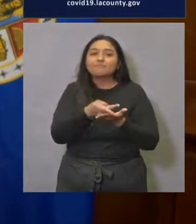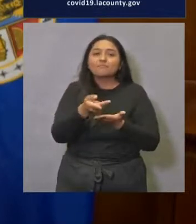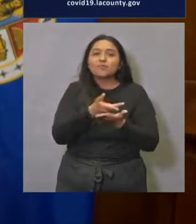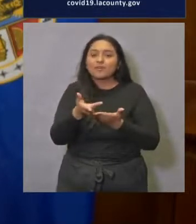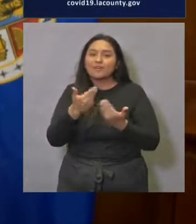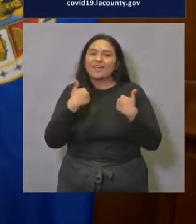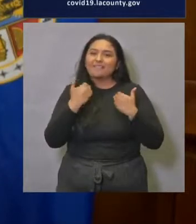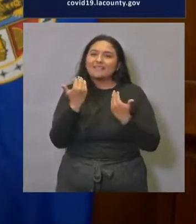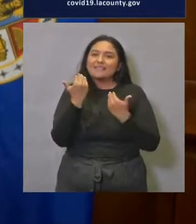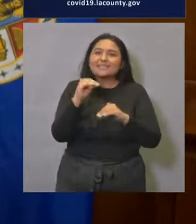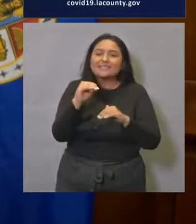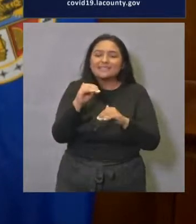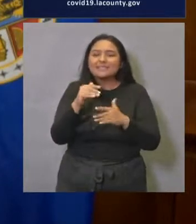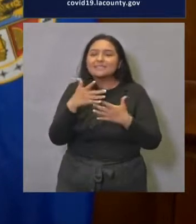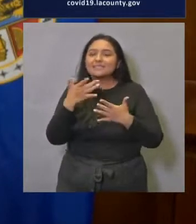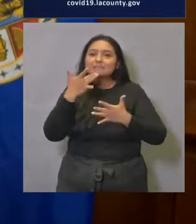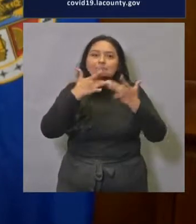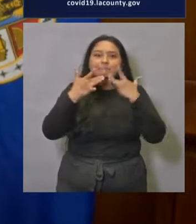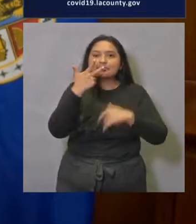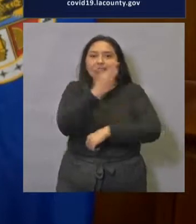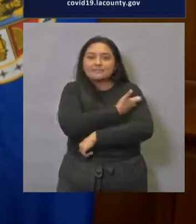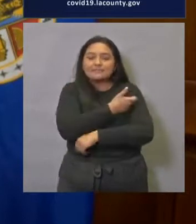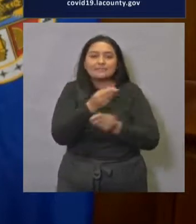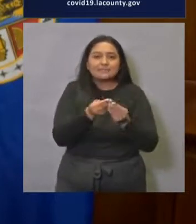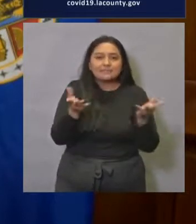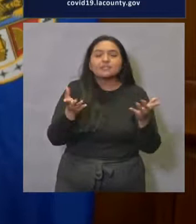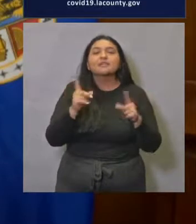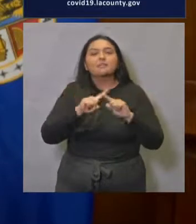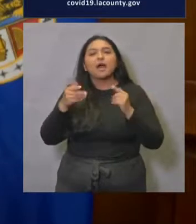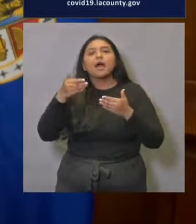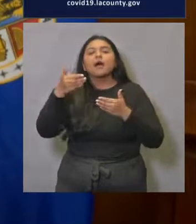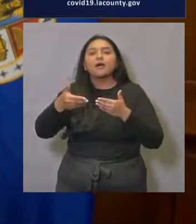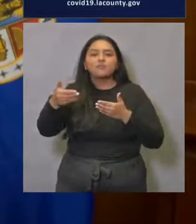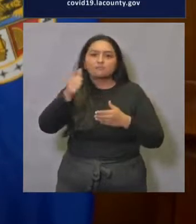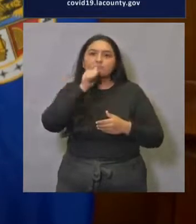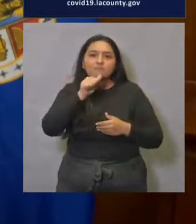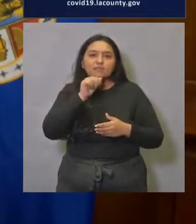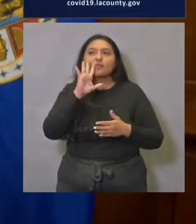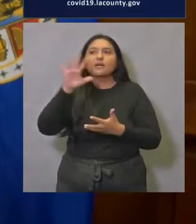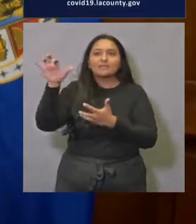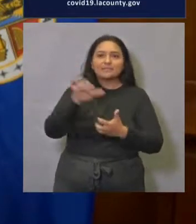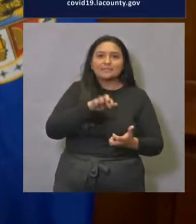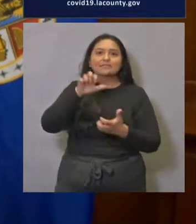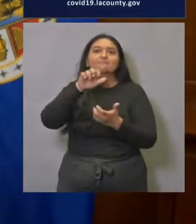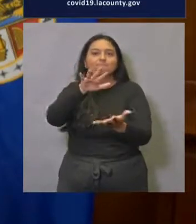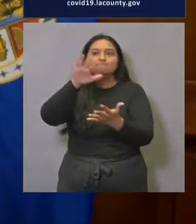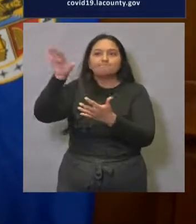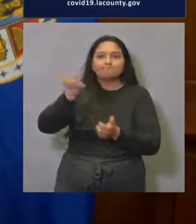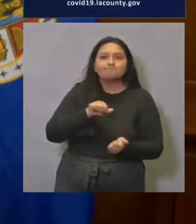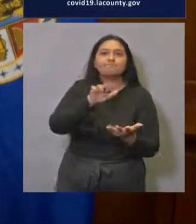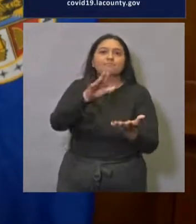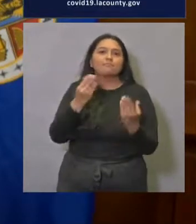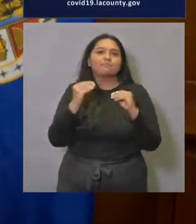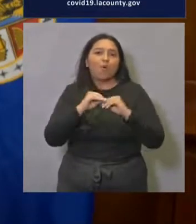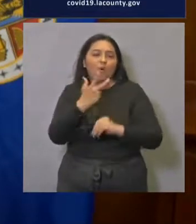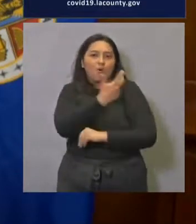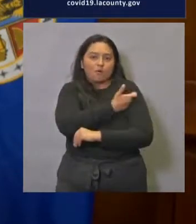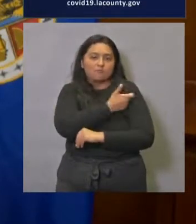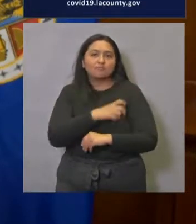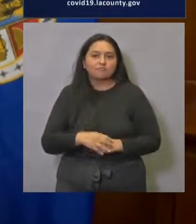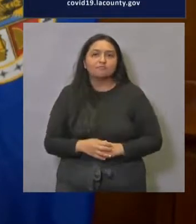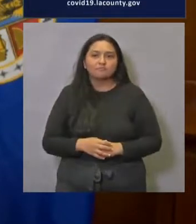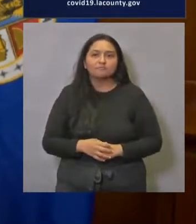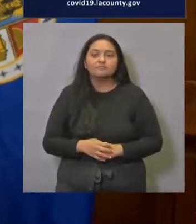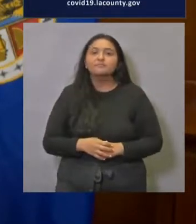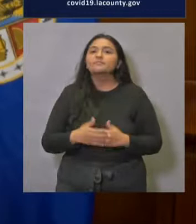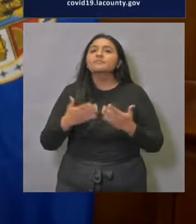vacunas disponibles. Los animo que se vacunan lo más pronto posible cuando sean elegibles. No importa